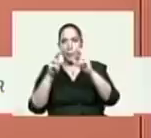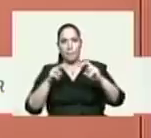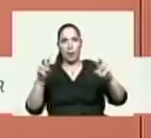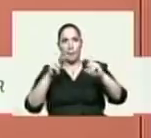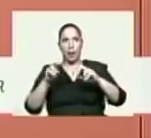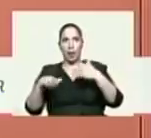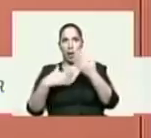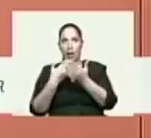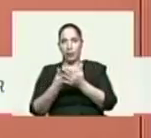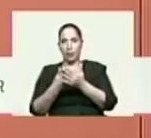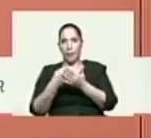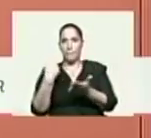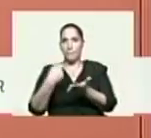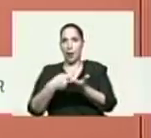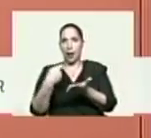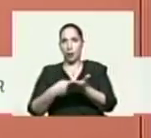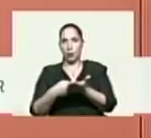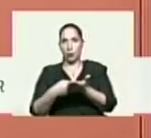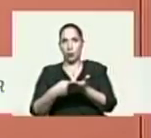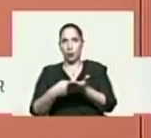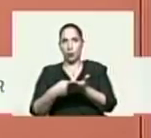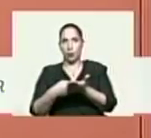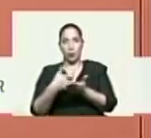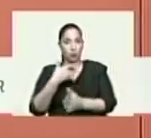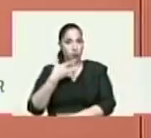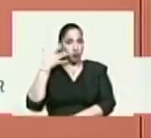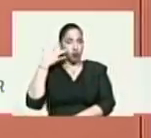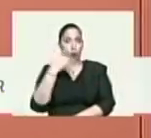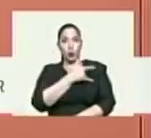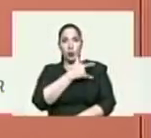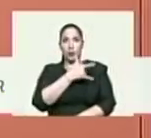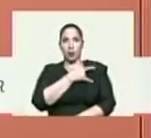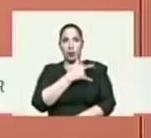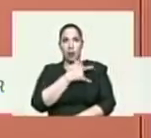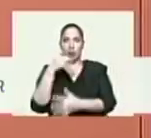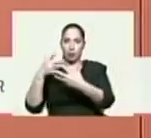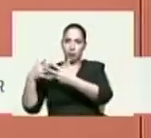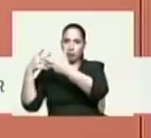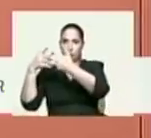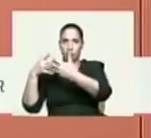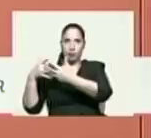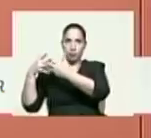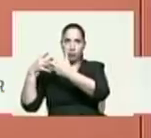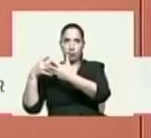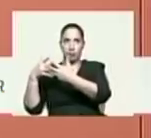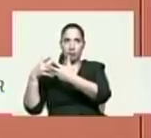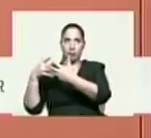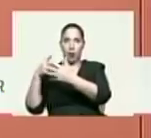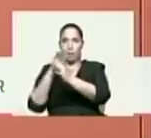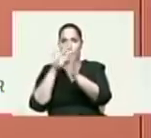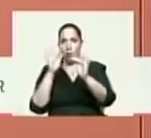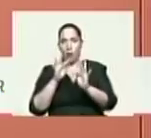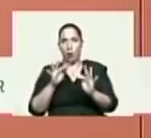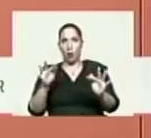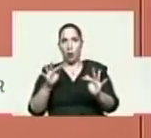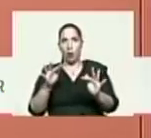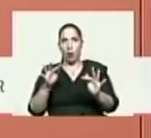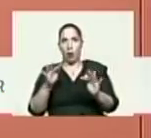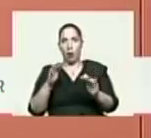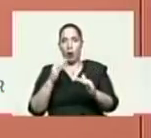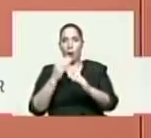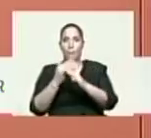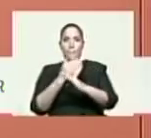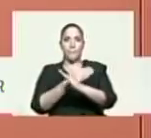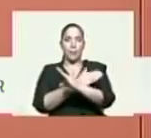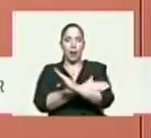recibo de pago en una prestigiosa universidad norteamericana a manera de preinscripción de